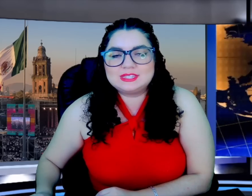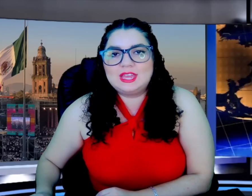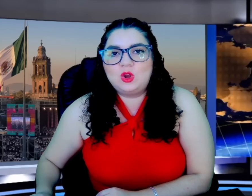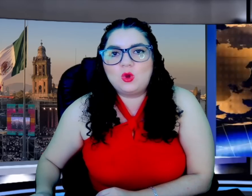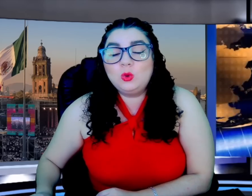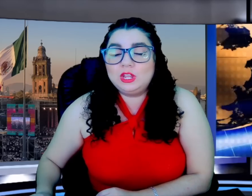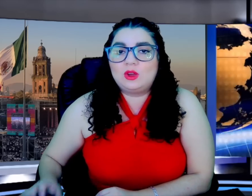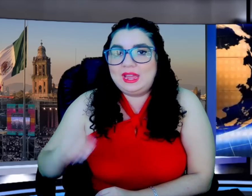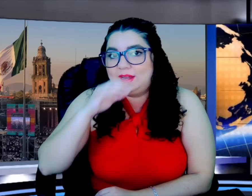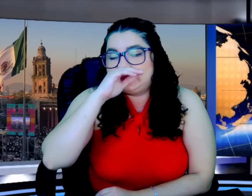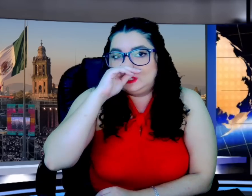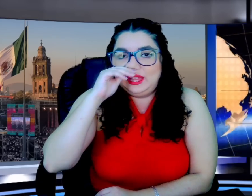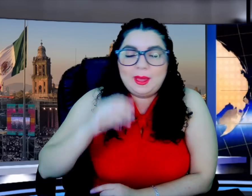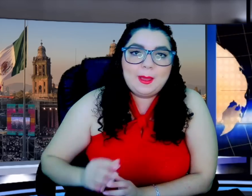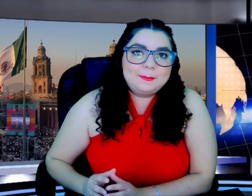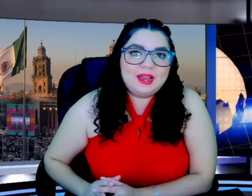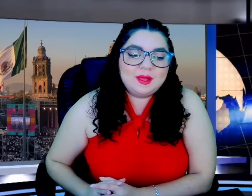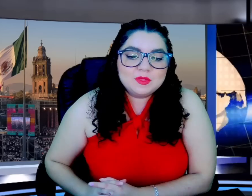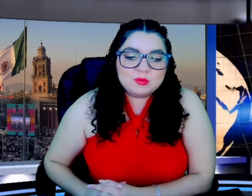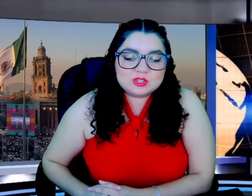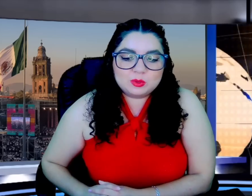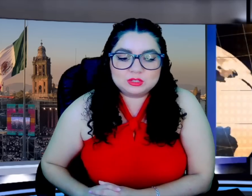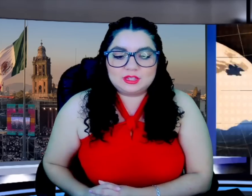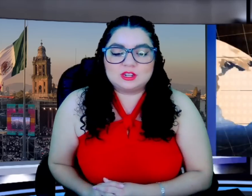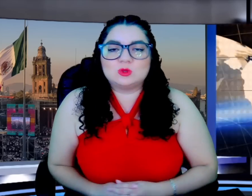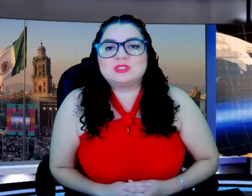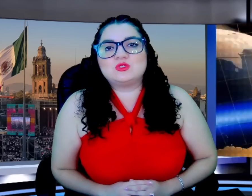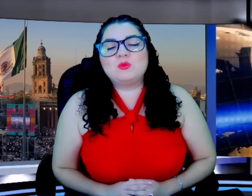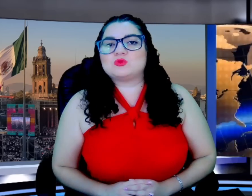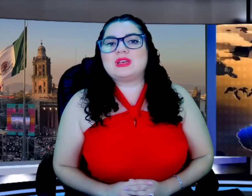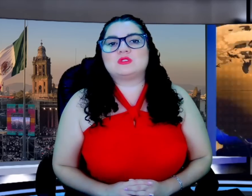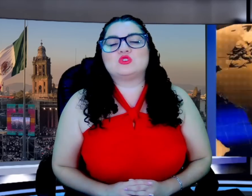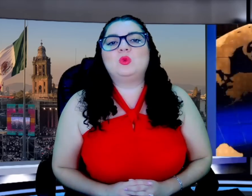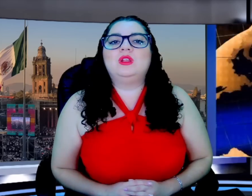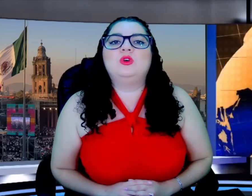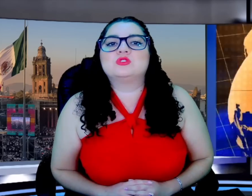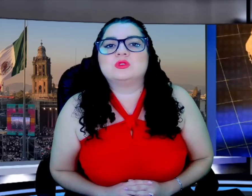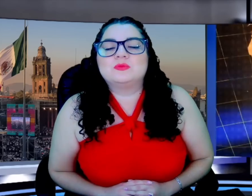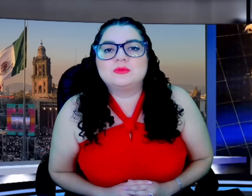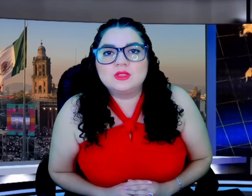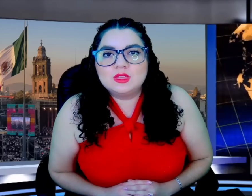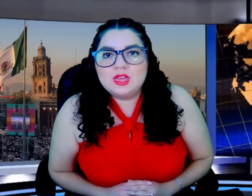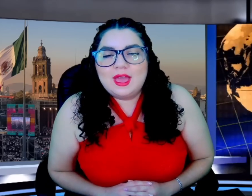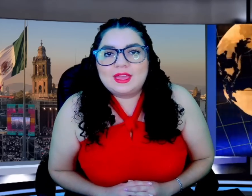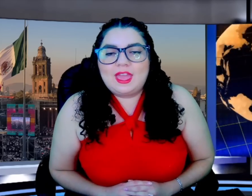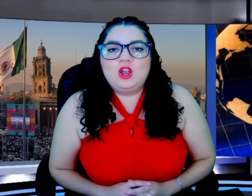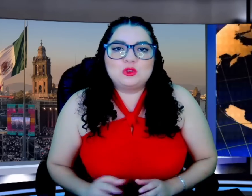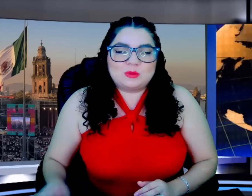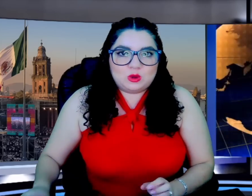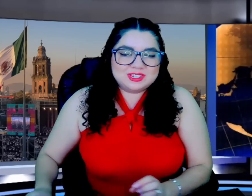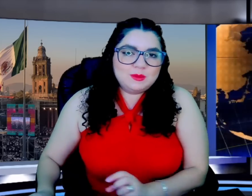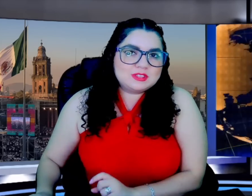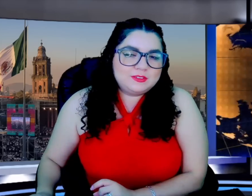es lo único que él necesita para, pues, protegerse. O sea, somos más los buenos que